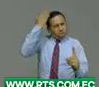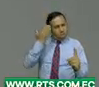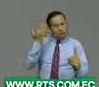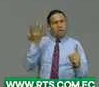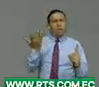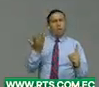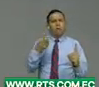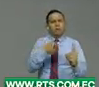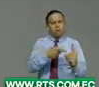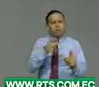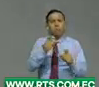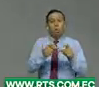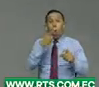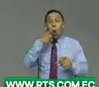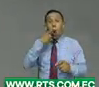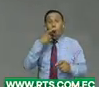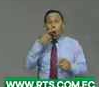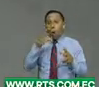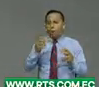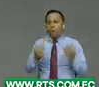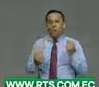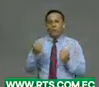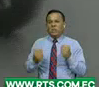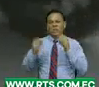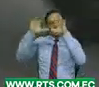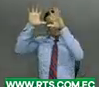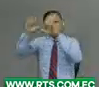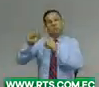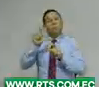el populacho hasta que llegue la policía nacional